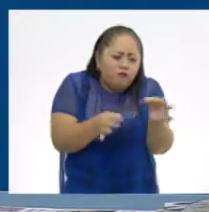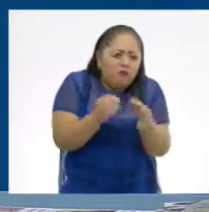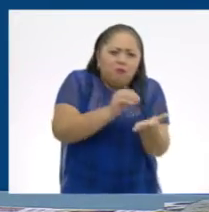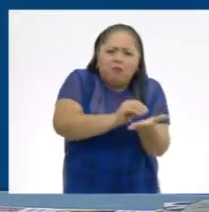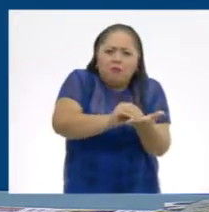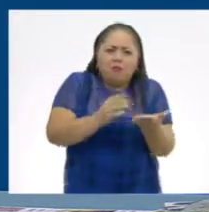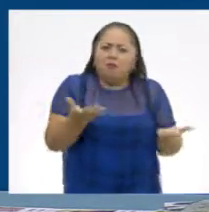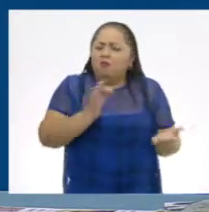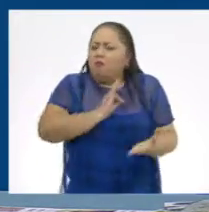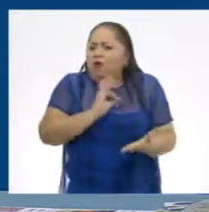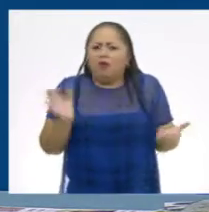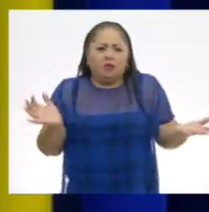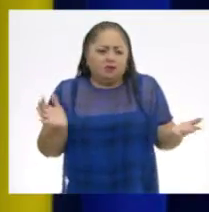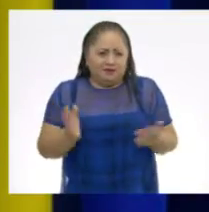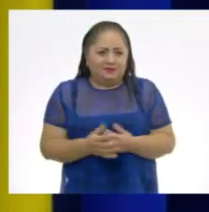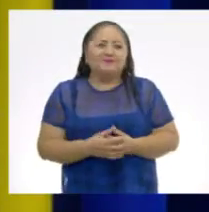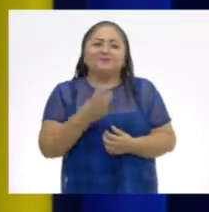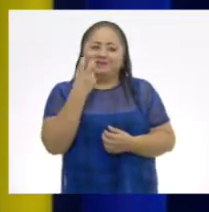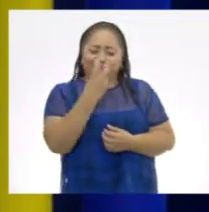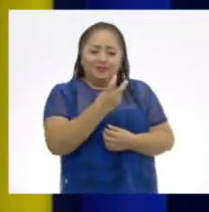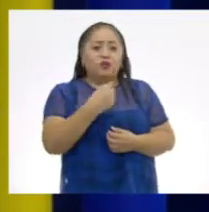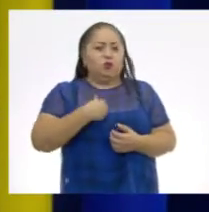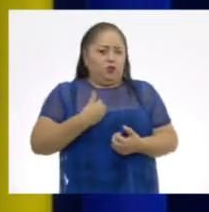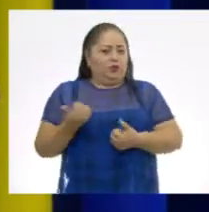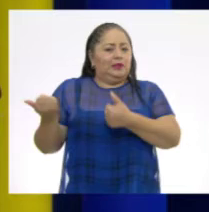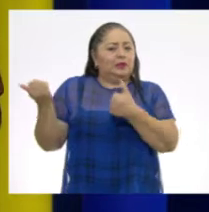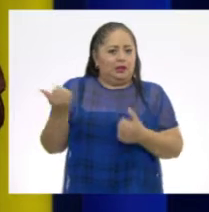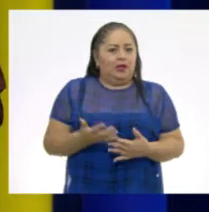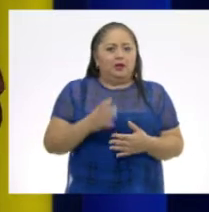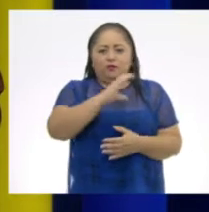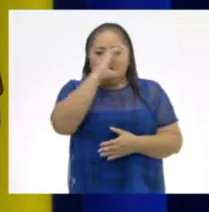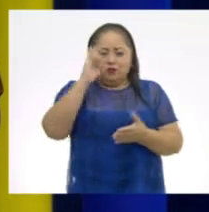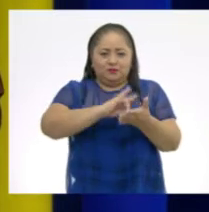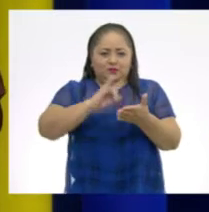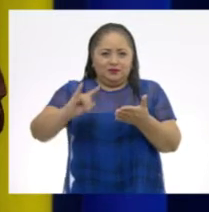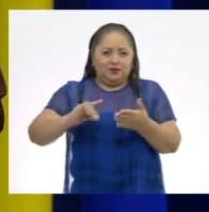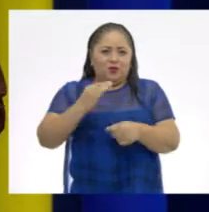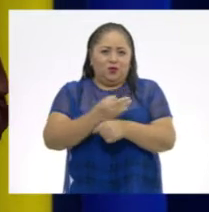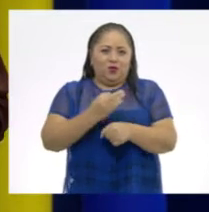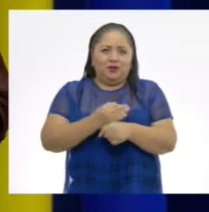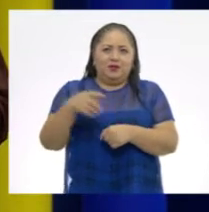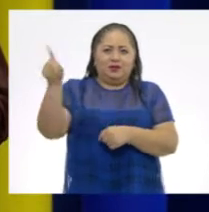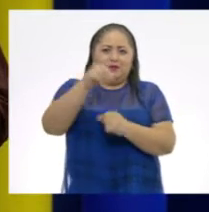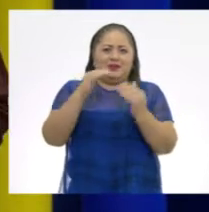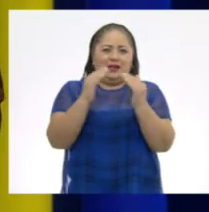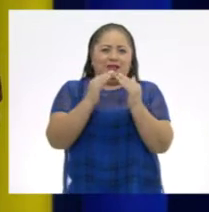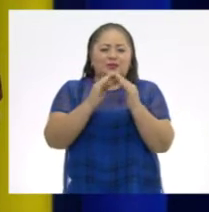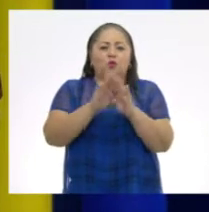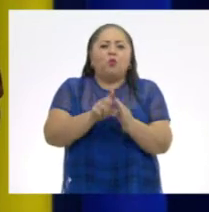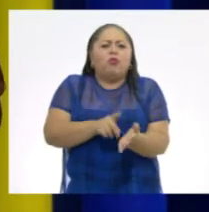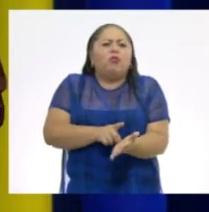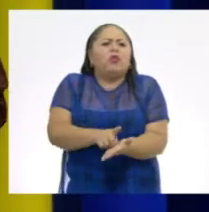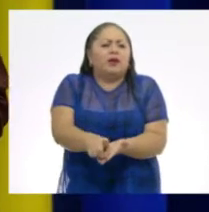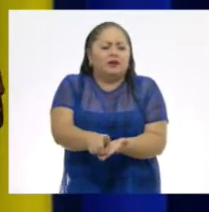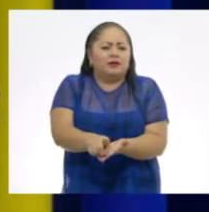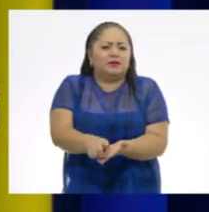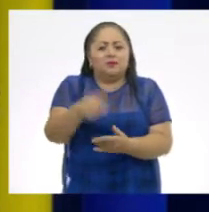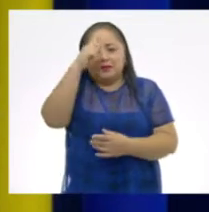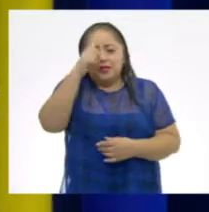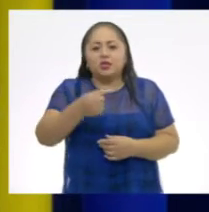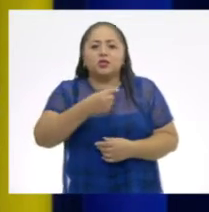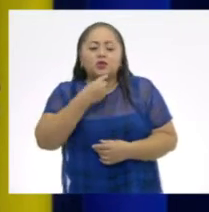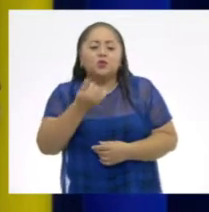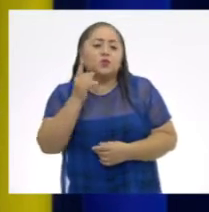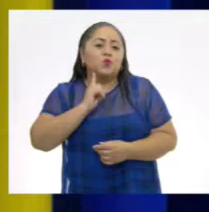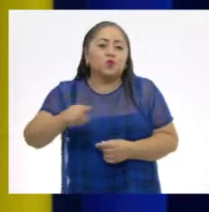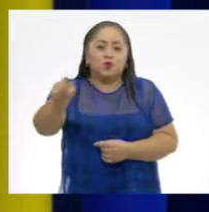pueden ser frijolitos. Así es. Pues yo he traído algunas imágenes de situaciones en casa que representan nuestros derechos. A las niñas y